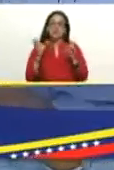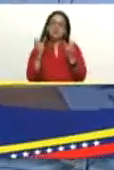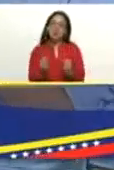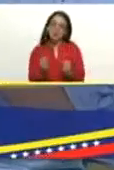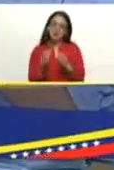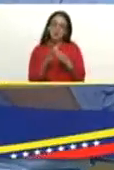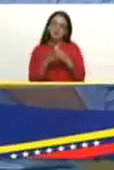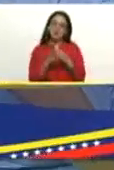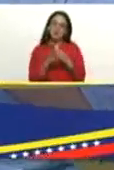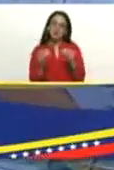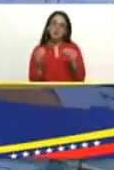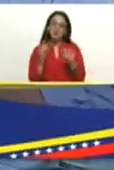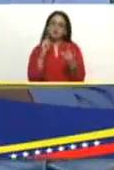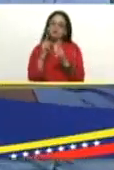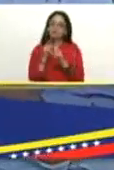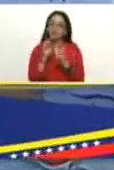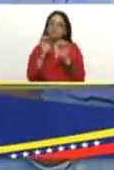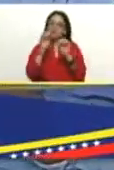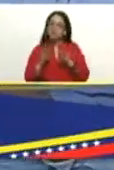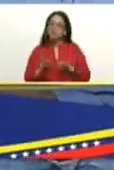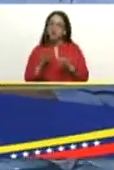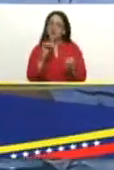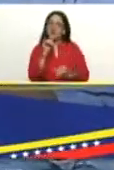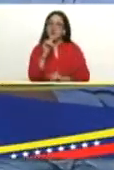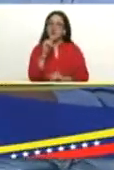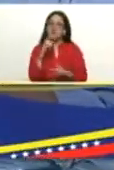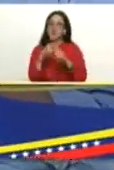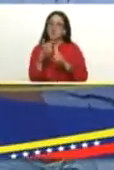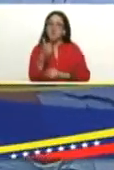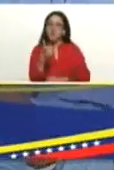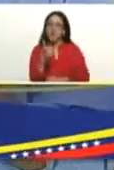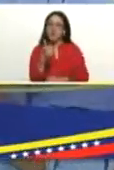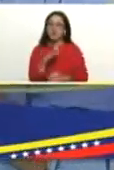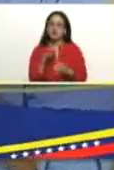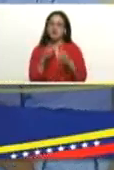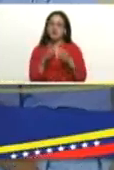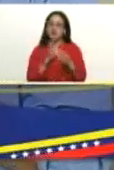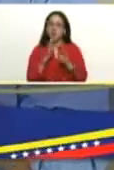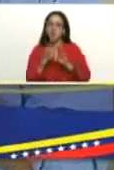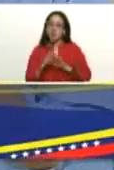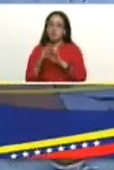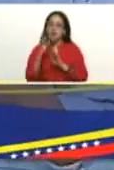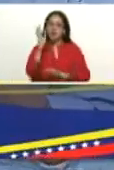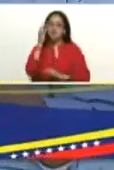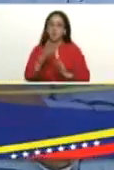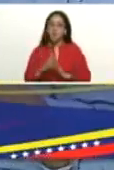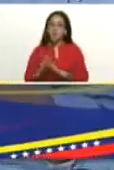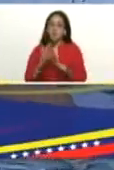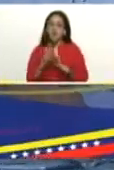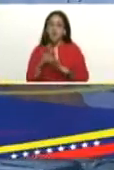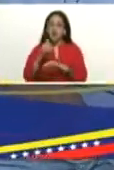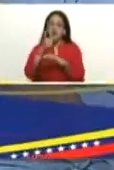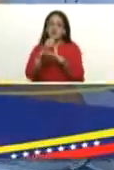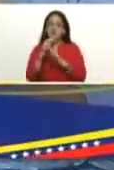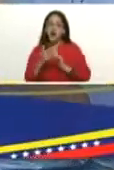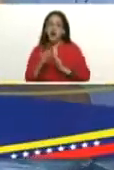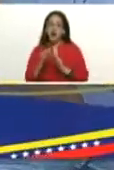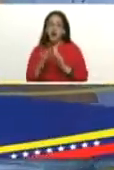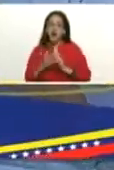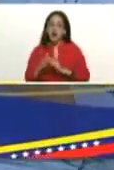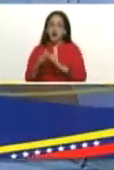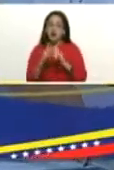todos los testigos, se ha hecho la información, la organización del 1x10, del partido, de las comunas, de los consejos comunales, de las jefas de calle, de las jefas de